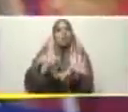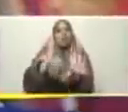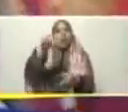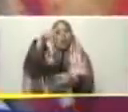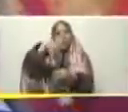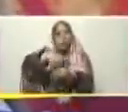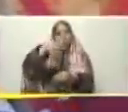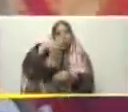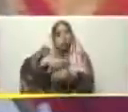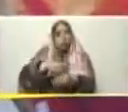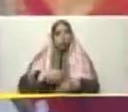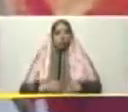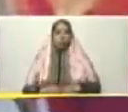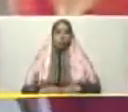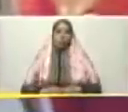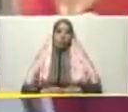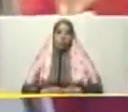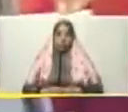rumbo